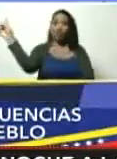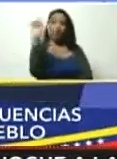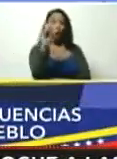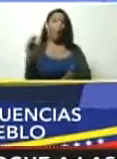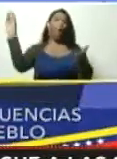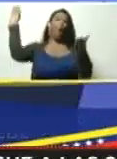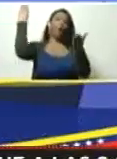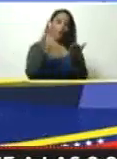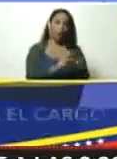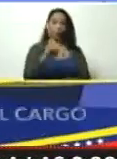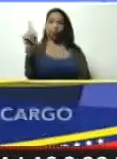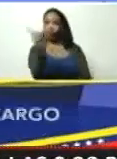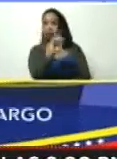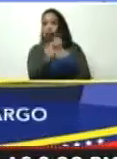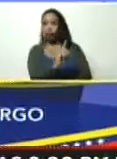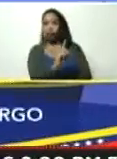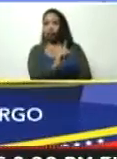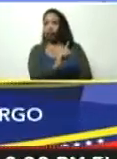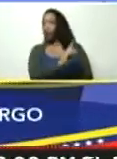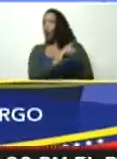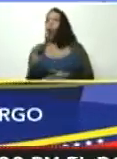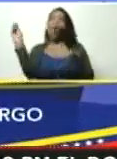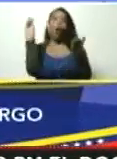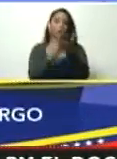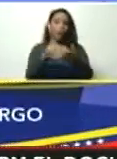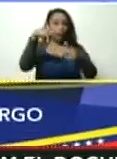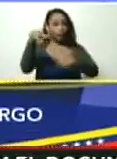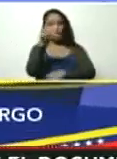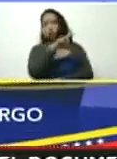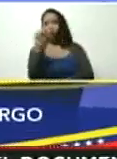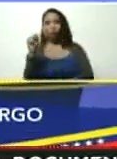volverán. No volverán.